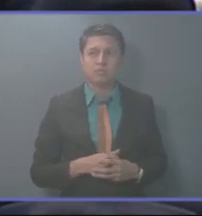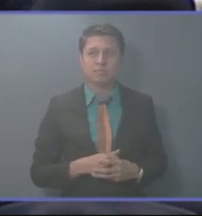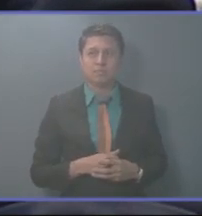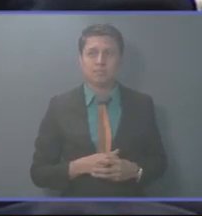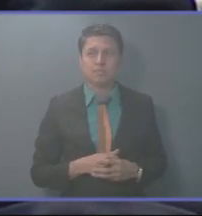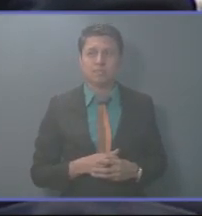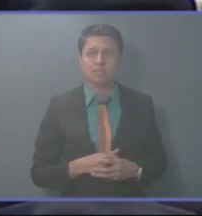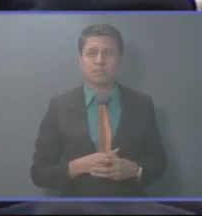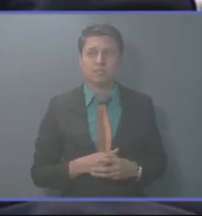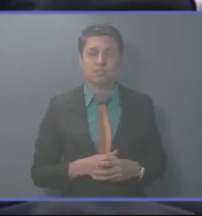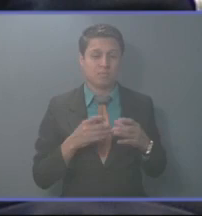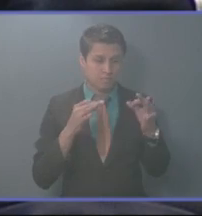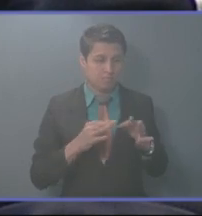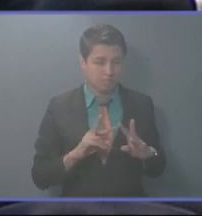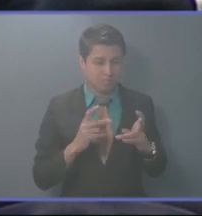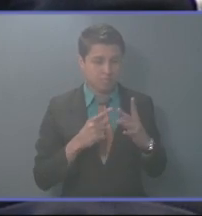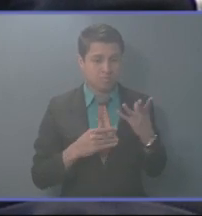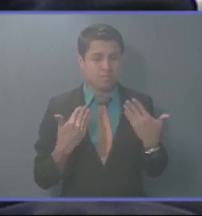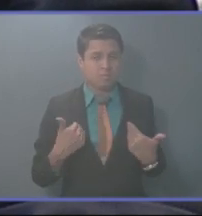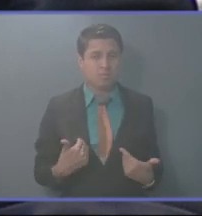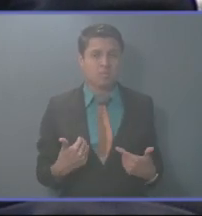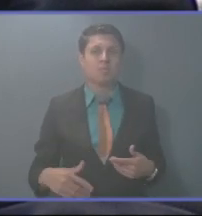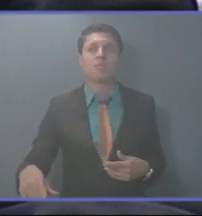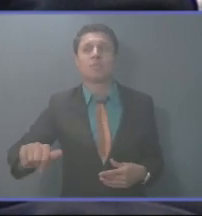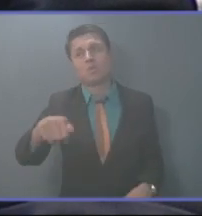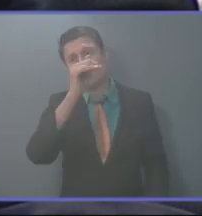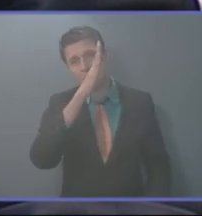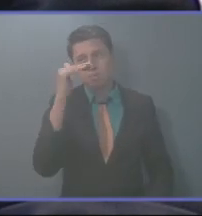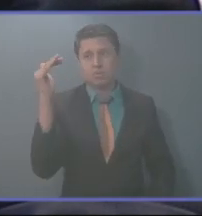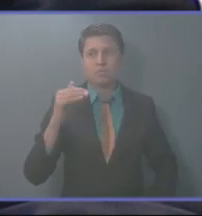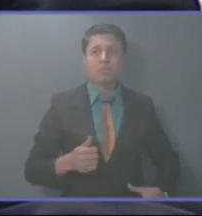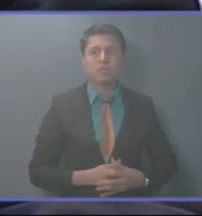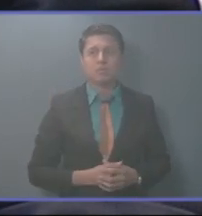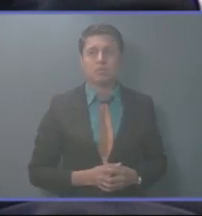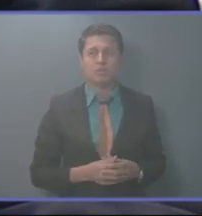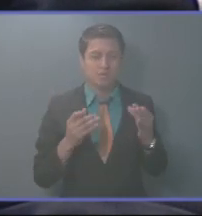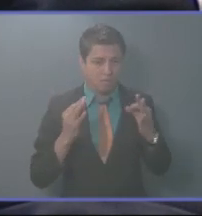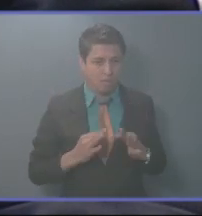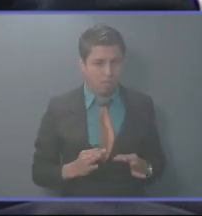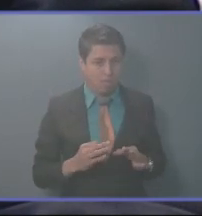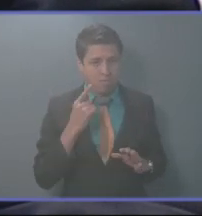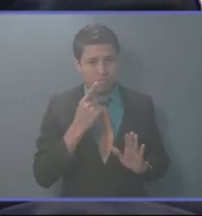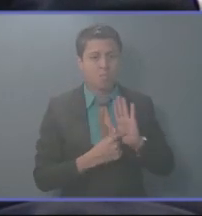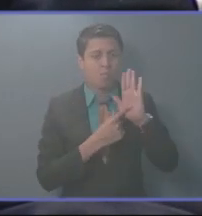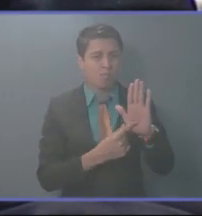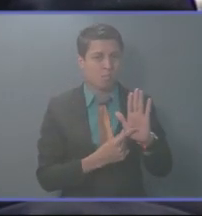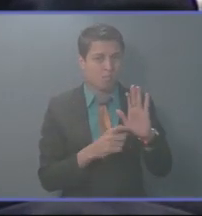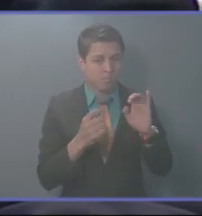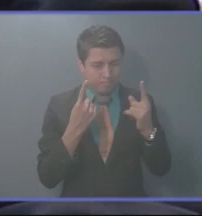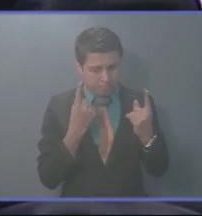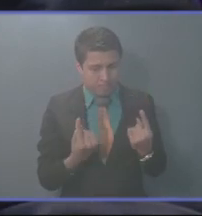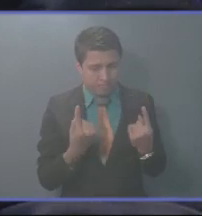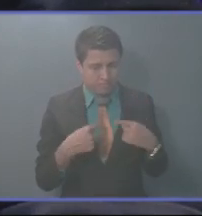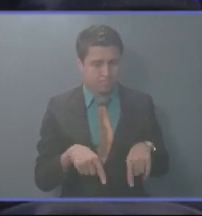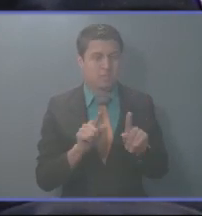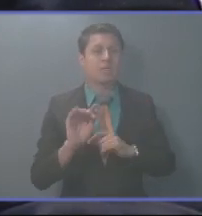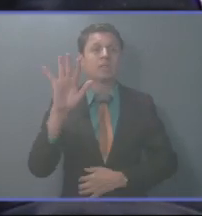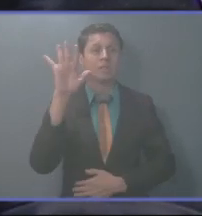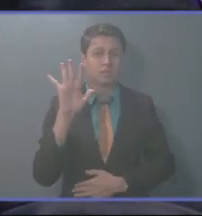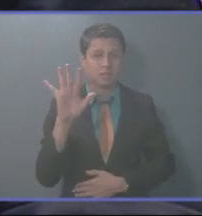guerra, crímenes de lesa humanidad o crímenes internacionales de carácter imprescriptible. 5.